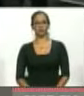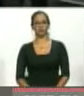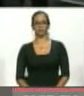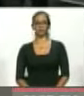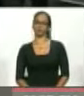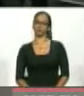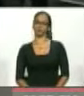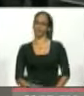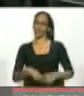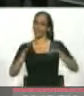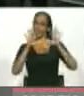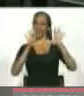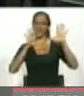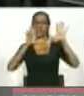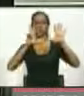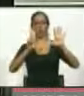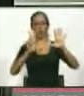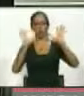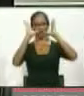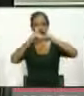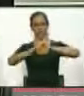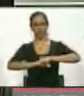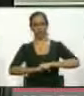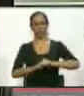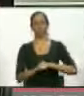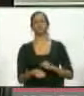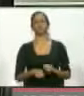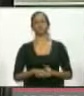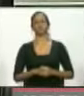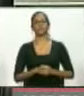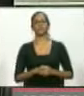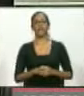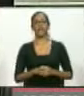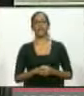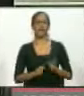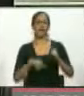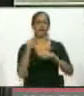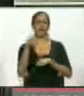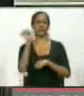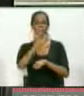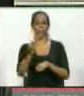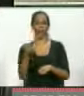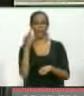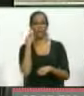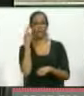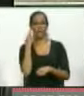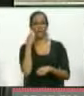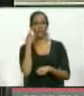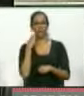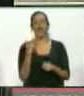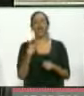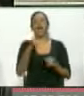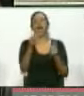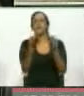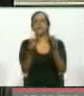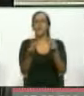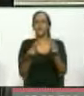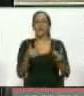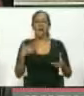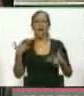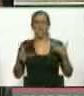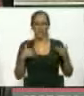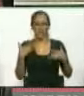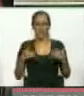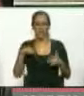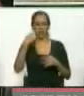10 y 18 de la noche 10 10 y 8 de la noche la otra semana muy pendiente hay muchas actividades la otra